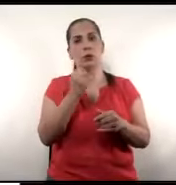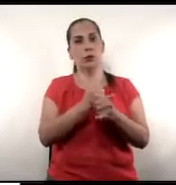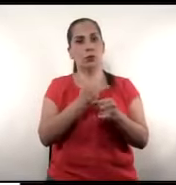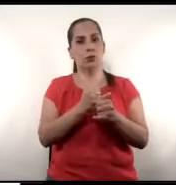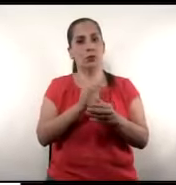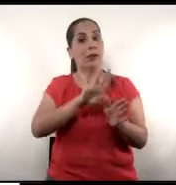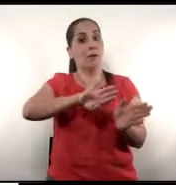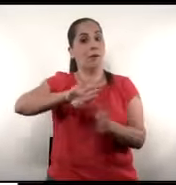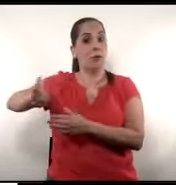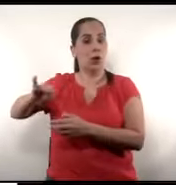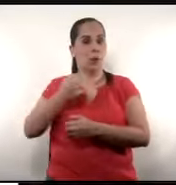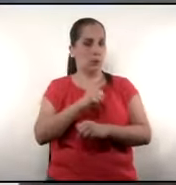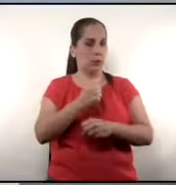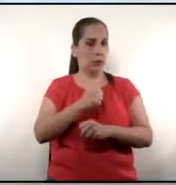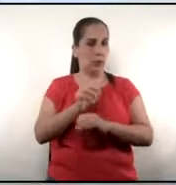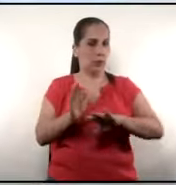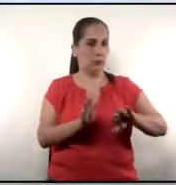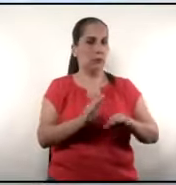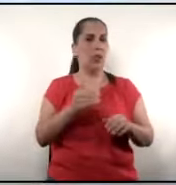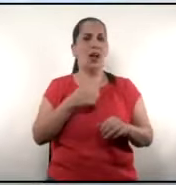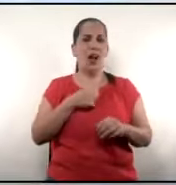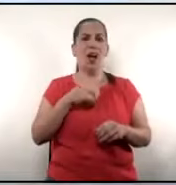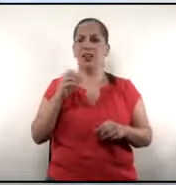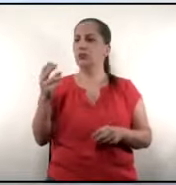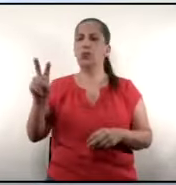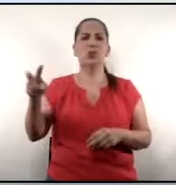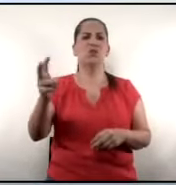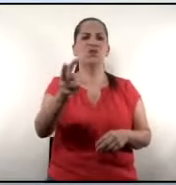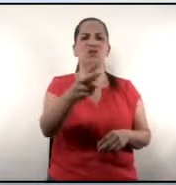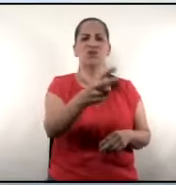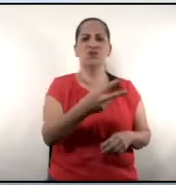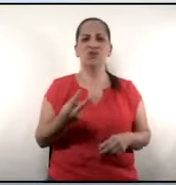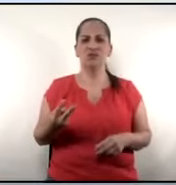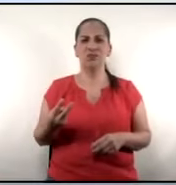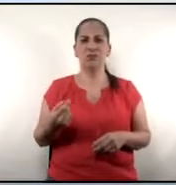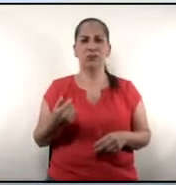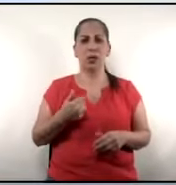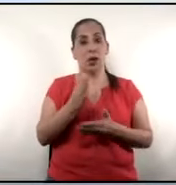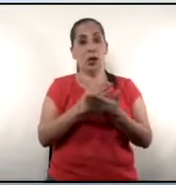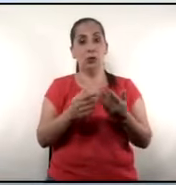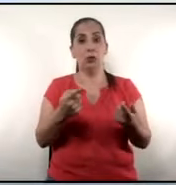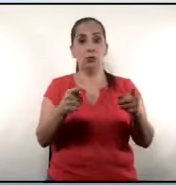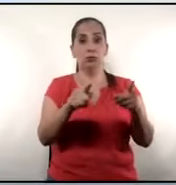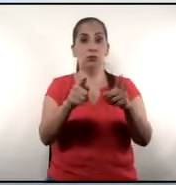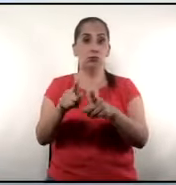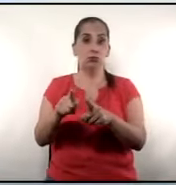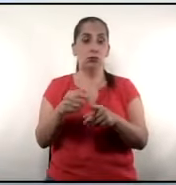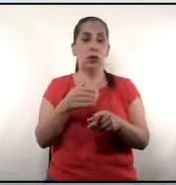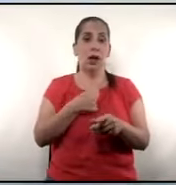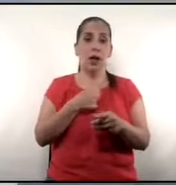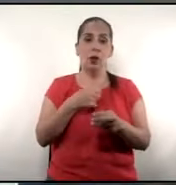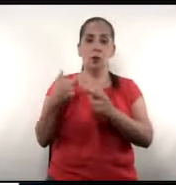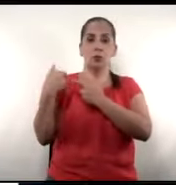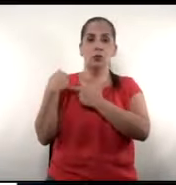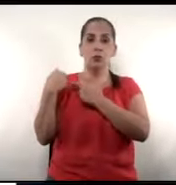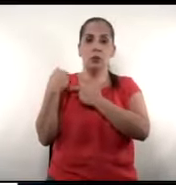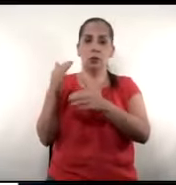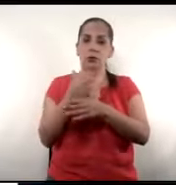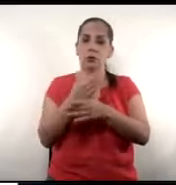las municipalidades, tenemos duplicaciones por todas partes. Tenemos, en algunos casos, responsabilidades compartidas donde no están